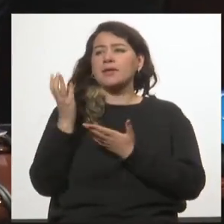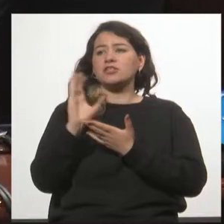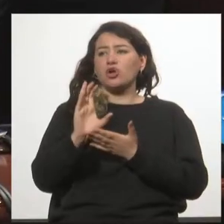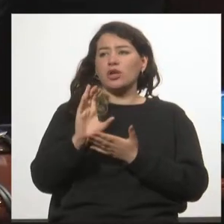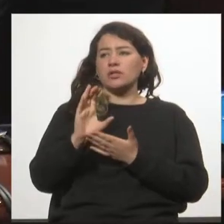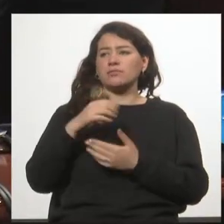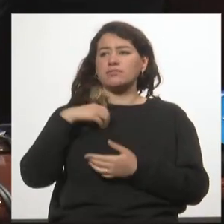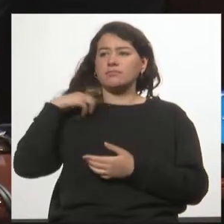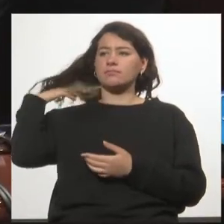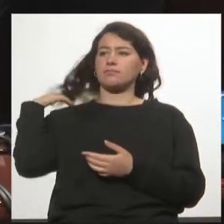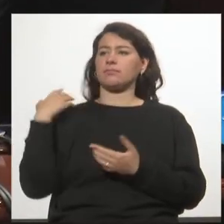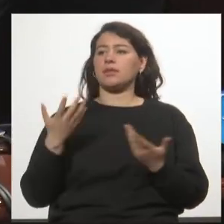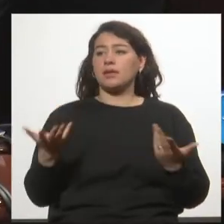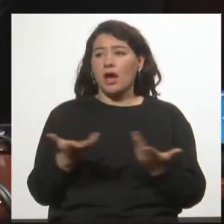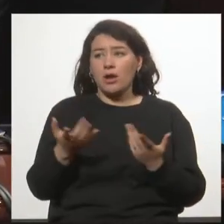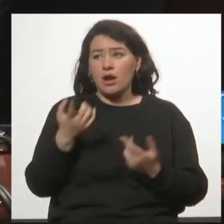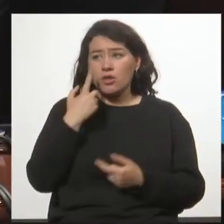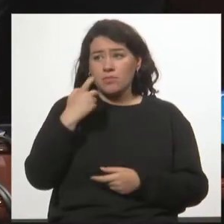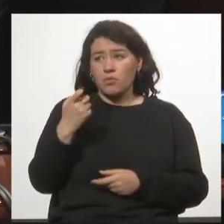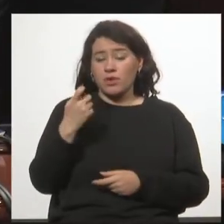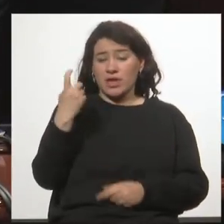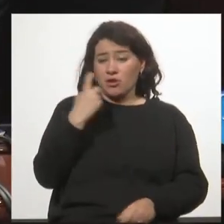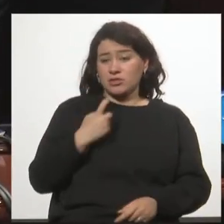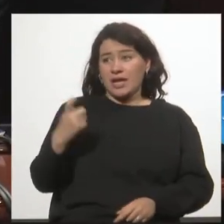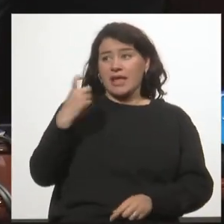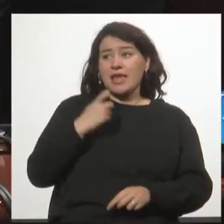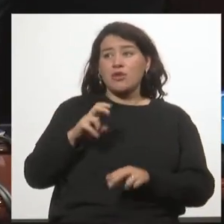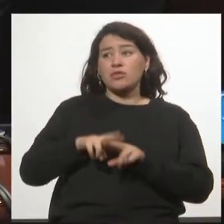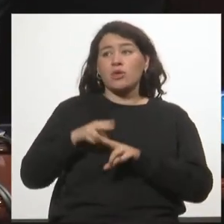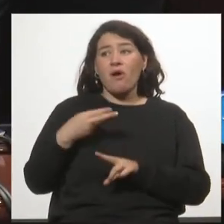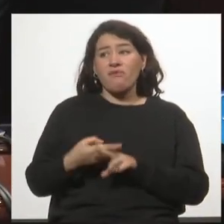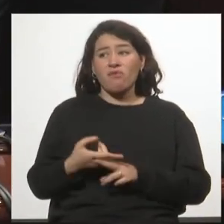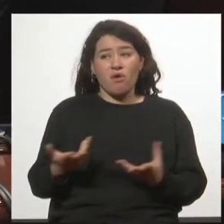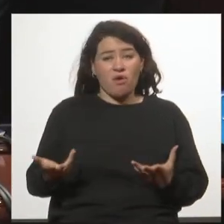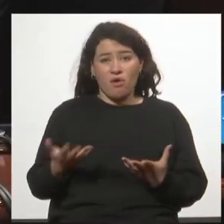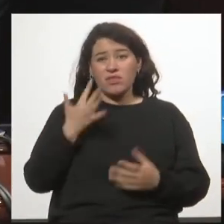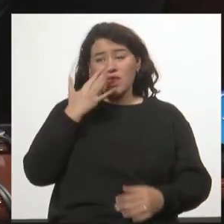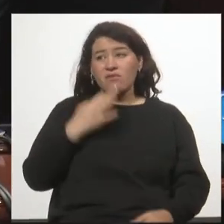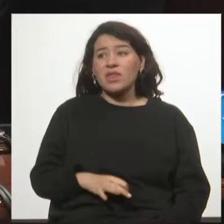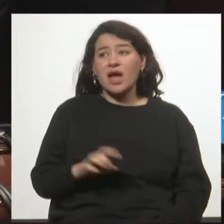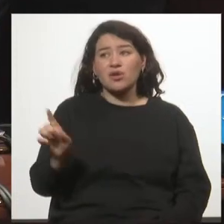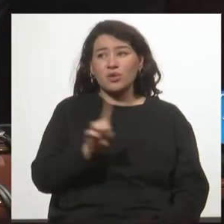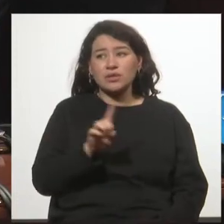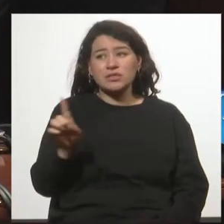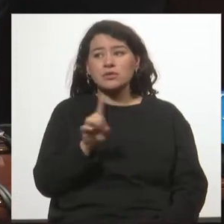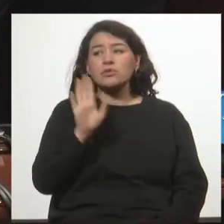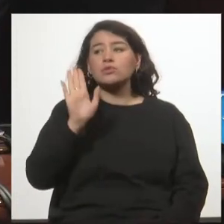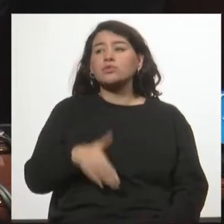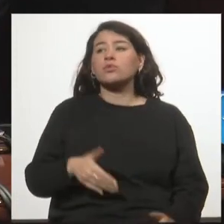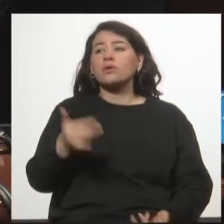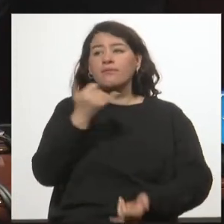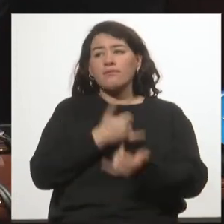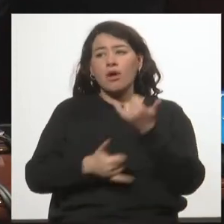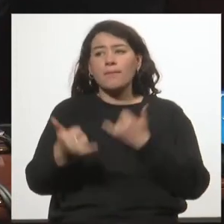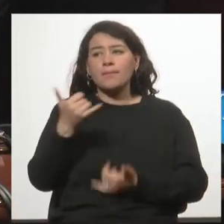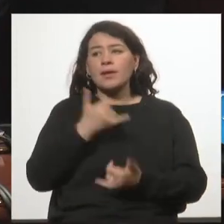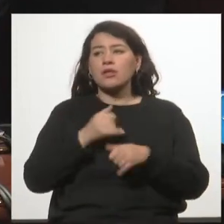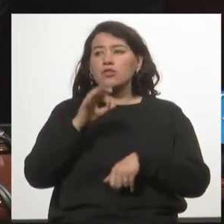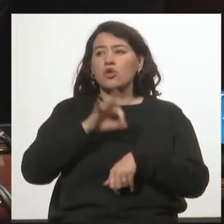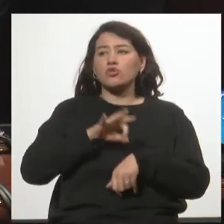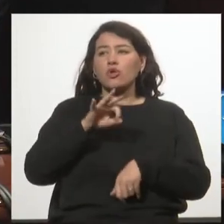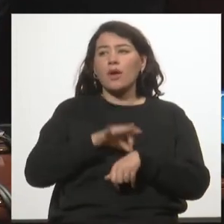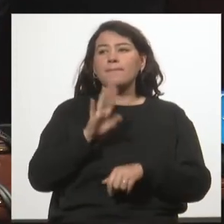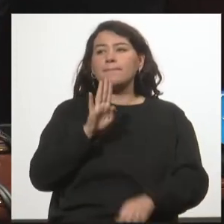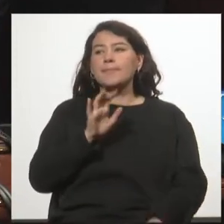y ahora nos venimos a dar cuenta que nos engañaron otra vez que no era verdad que era un informe del doctor pérez